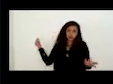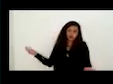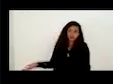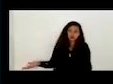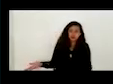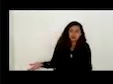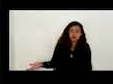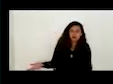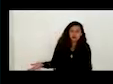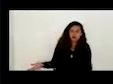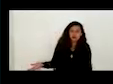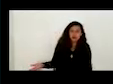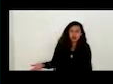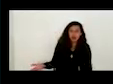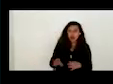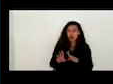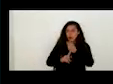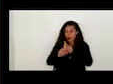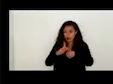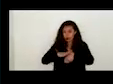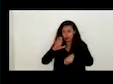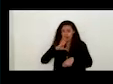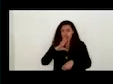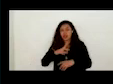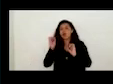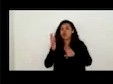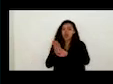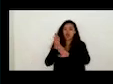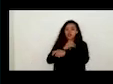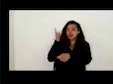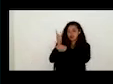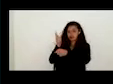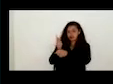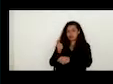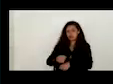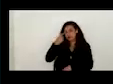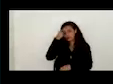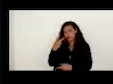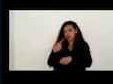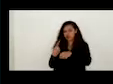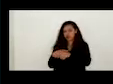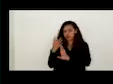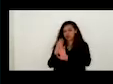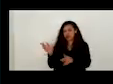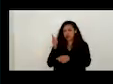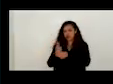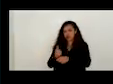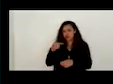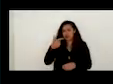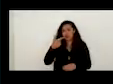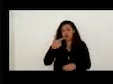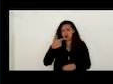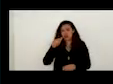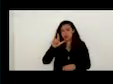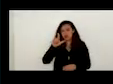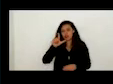mayor problema o ya un diagnóstico con ese tipo de proteína que es el gluten, sí se